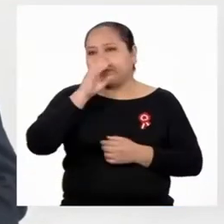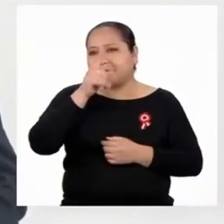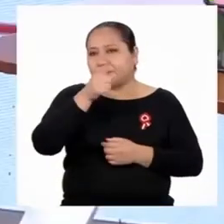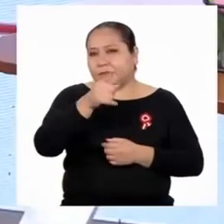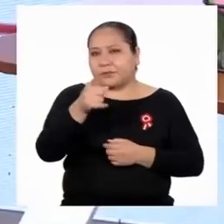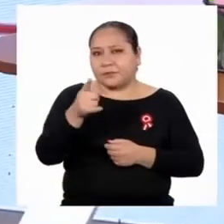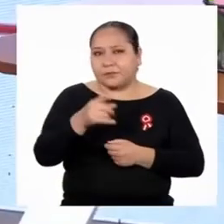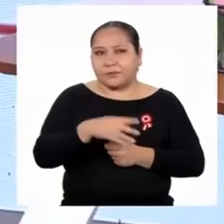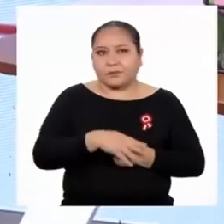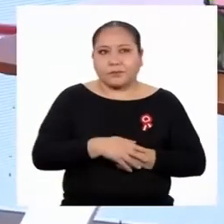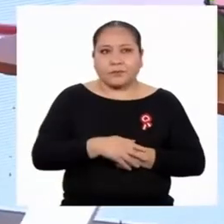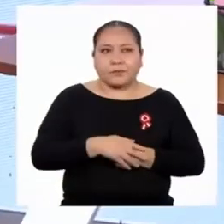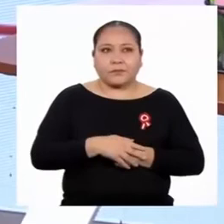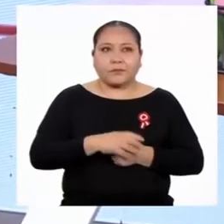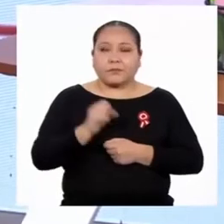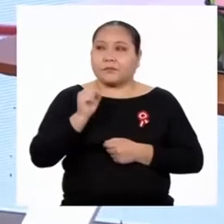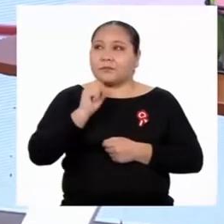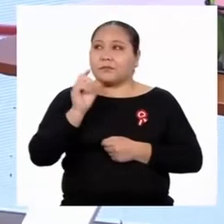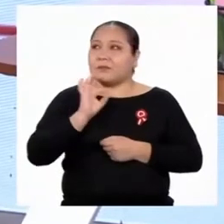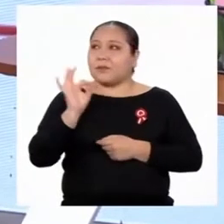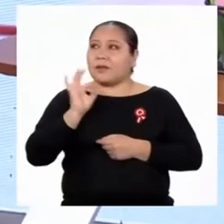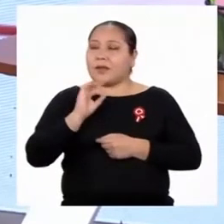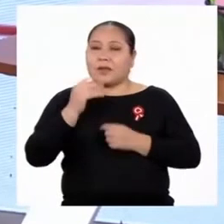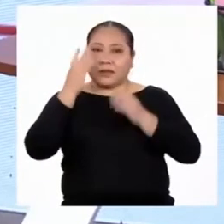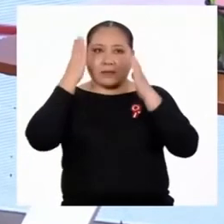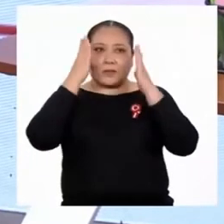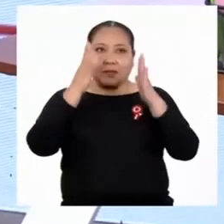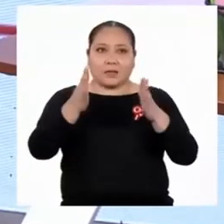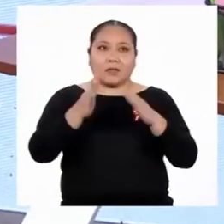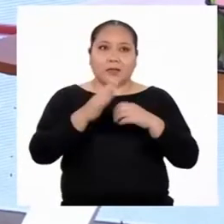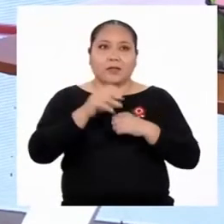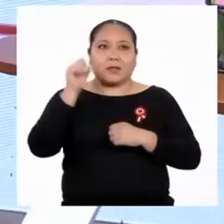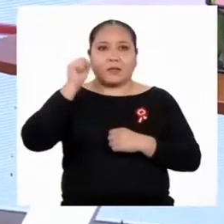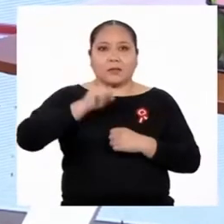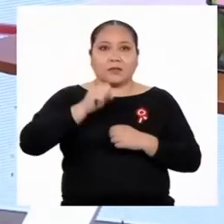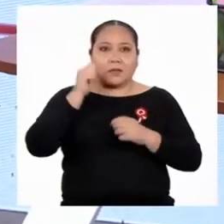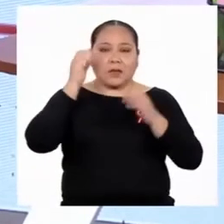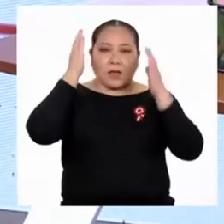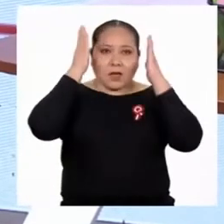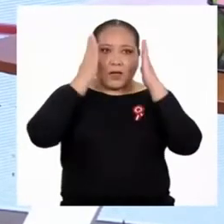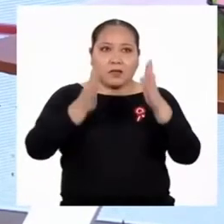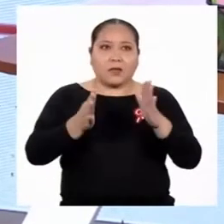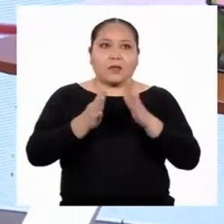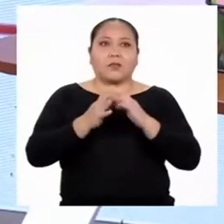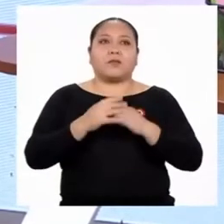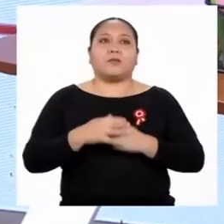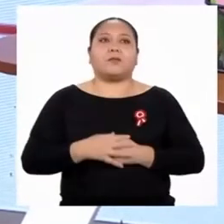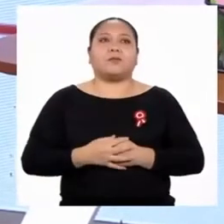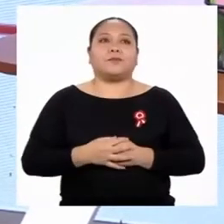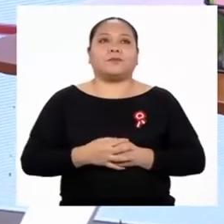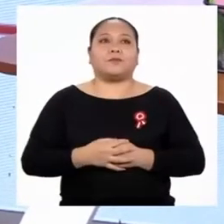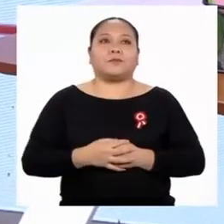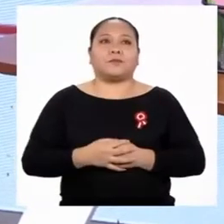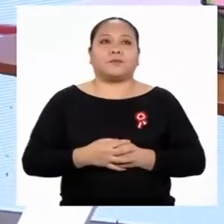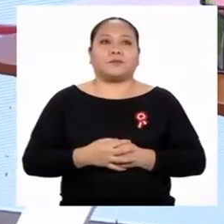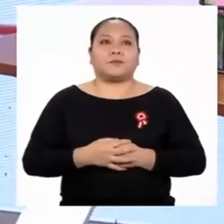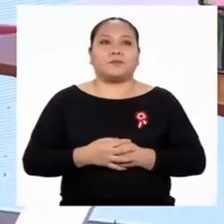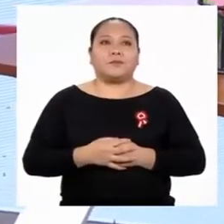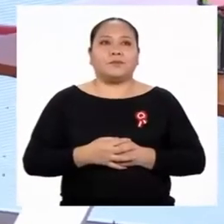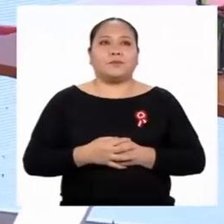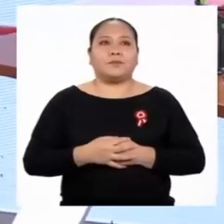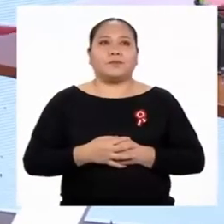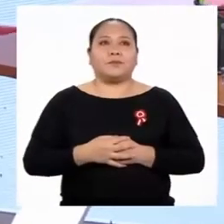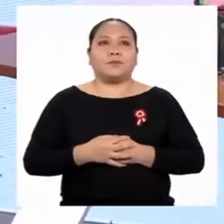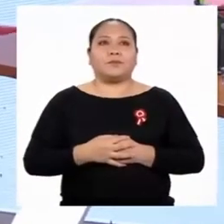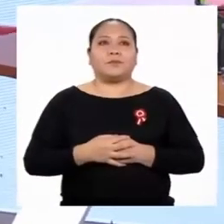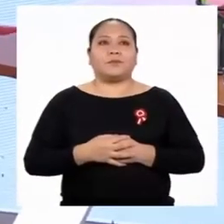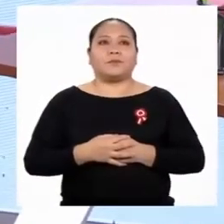Yaremis? Ah, nada, que estén atentos. Eso sí, que estén muy atentos.